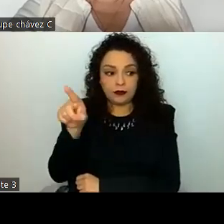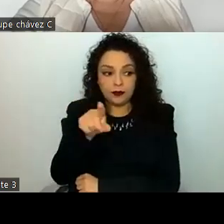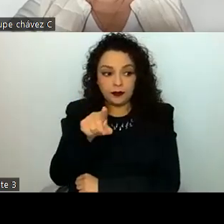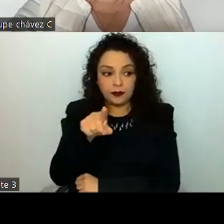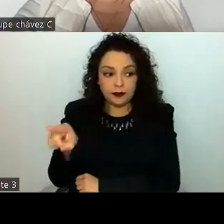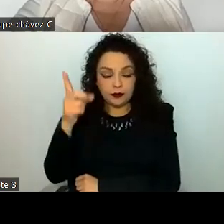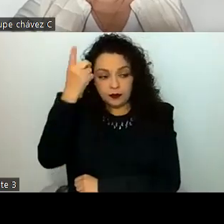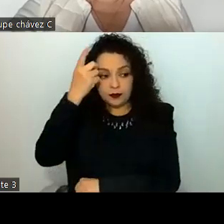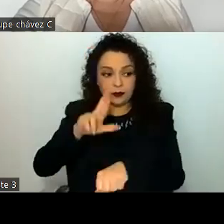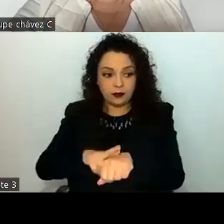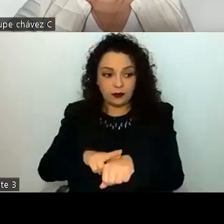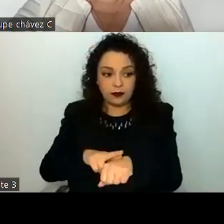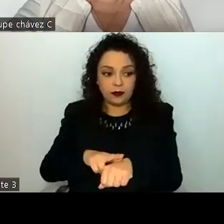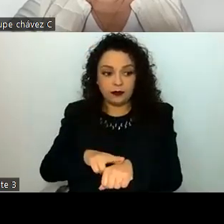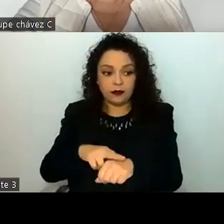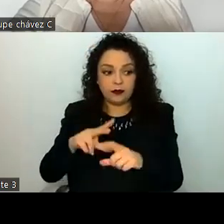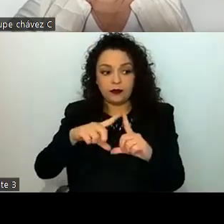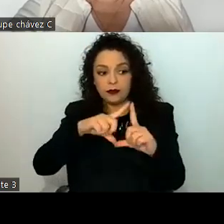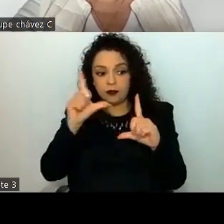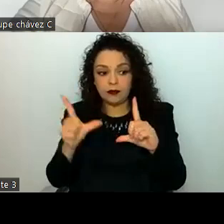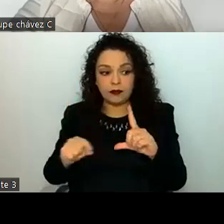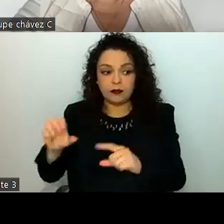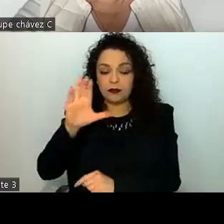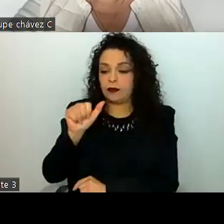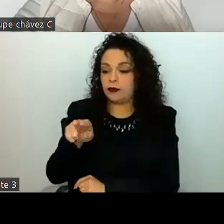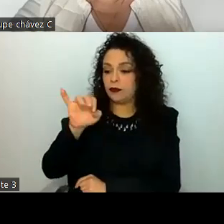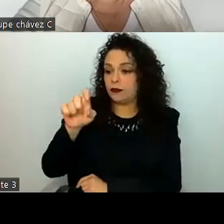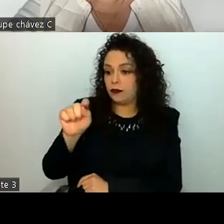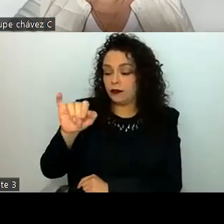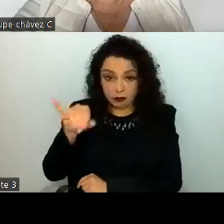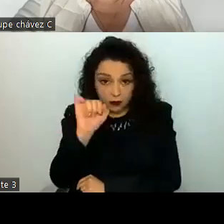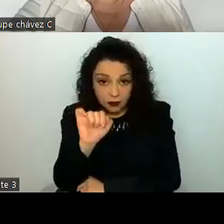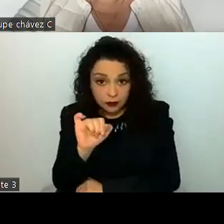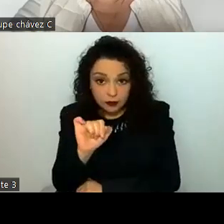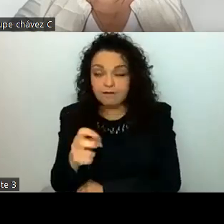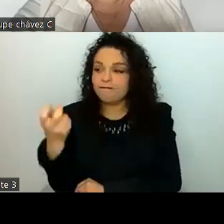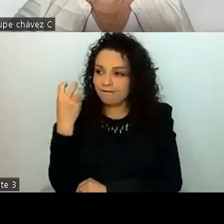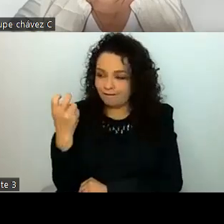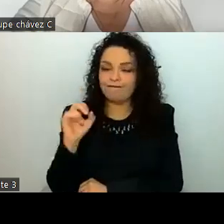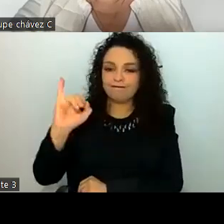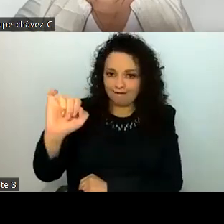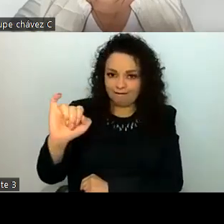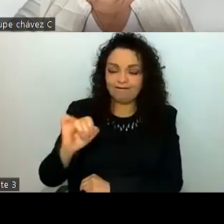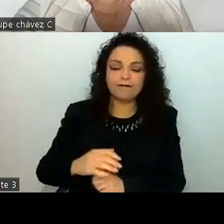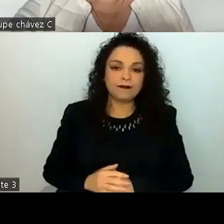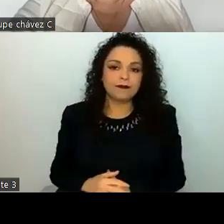la Canieti. Así ¿Es correcto? Sí, diputado presidente. Quiero